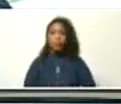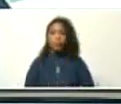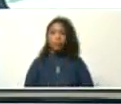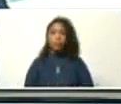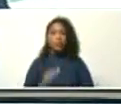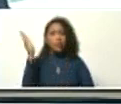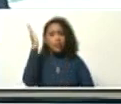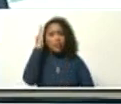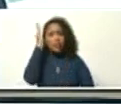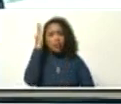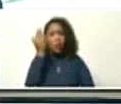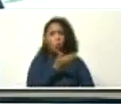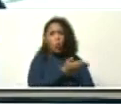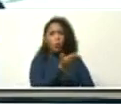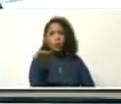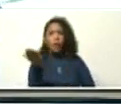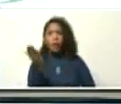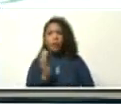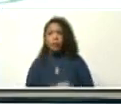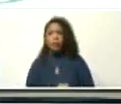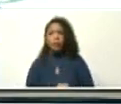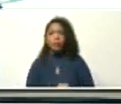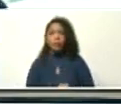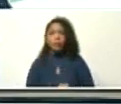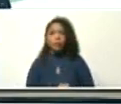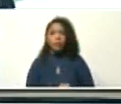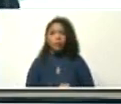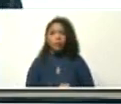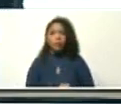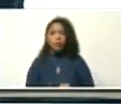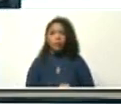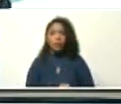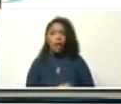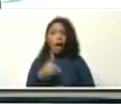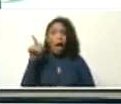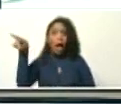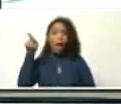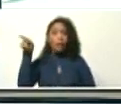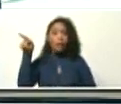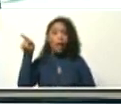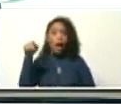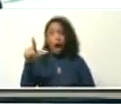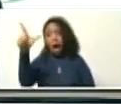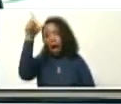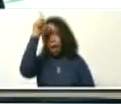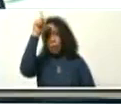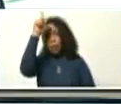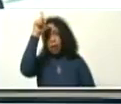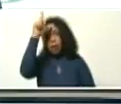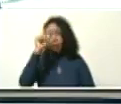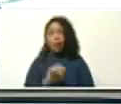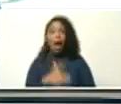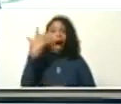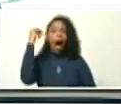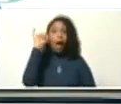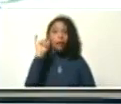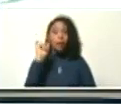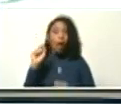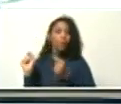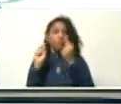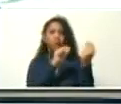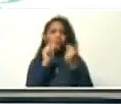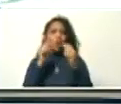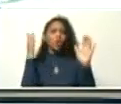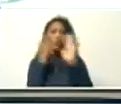¿Saben ustedes que en el G7, allá en Alemania, hay un debate sobre todos